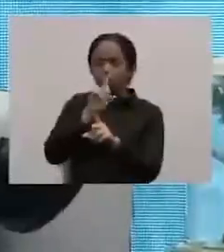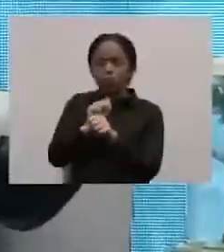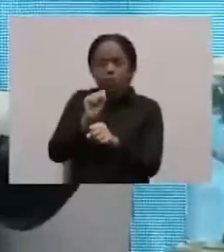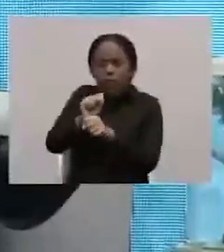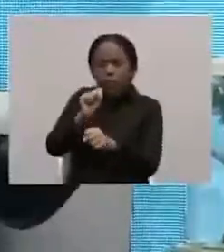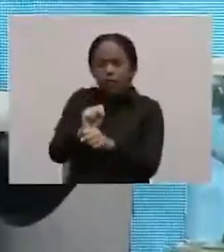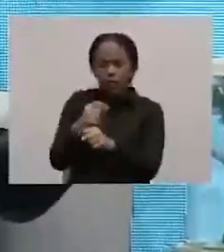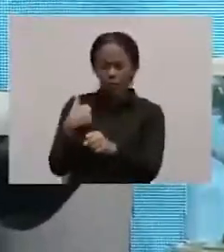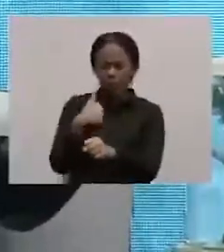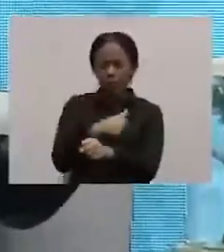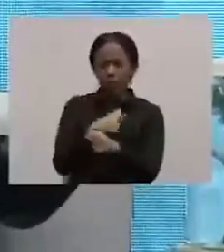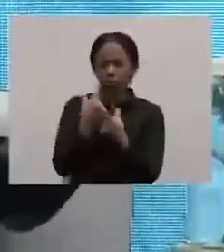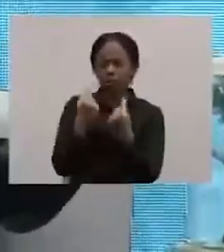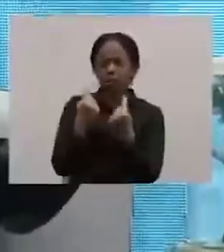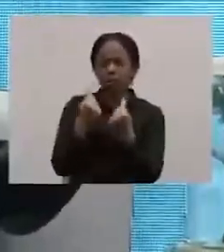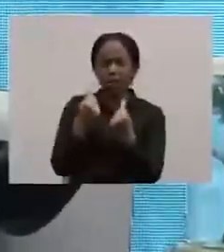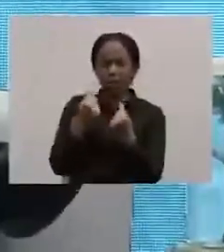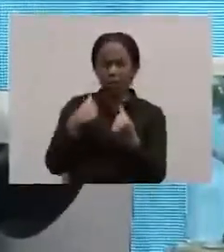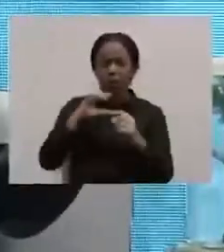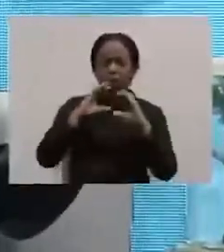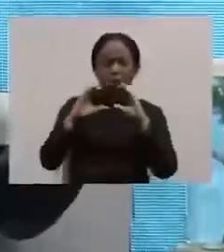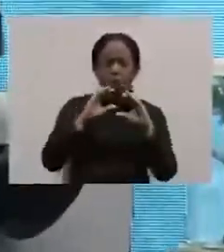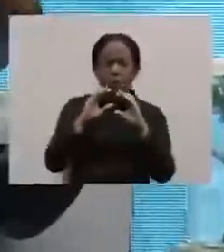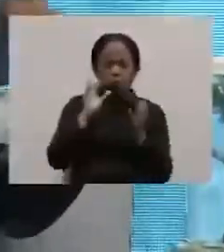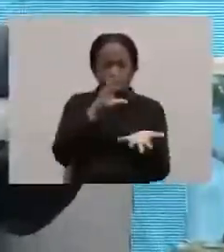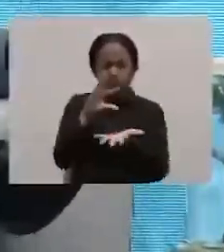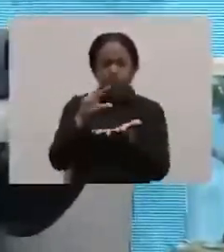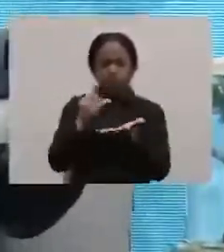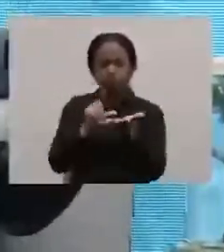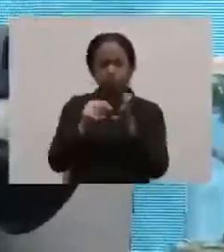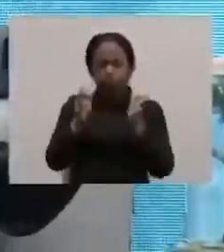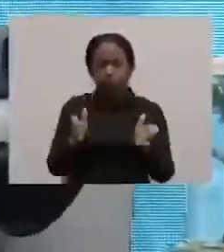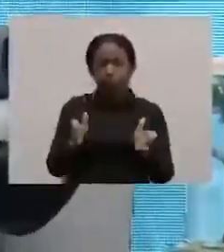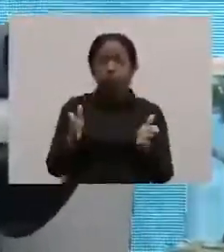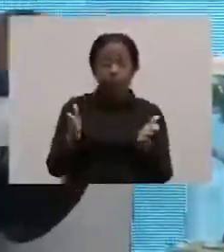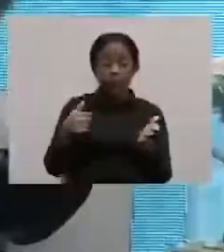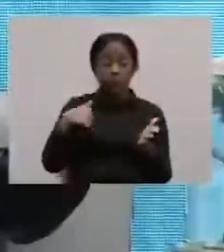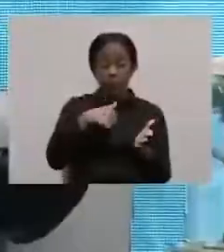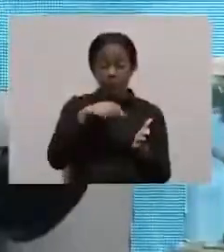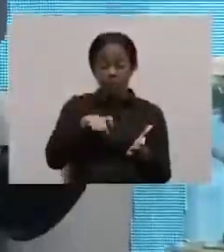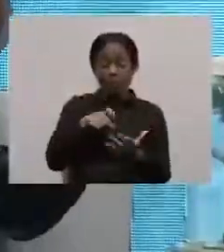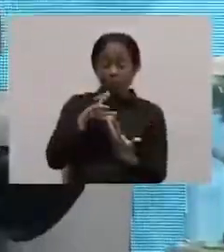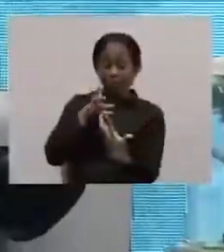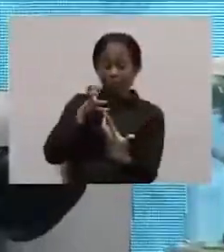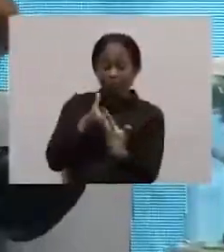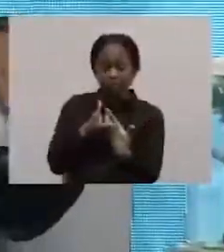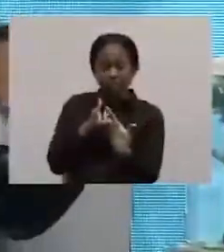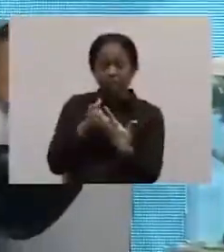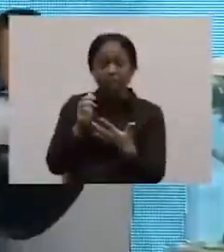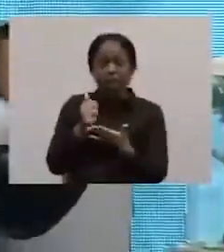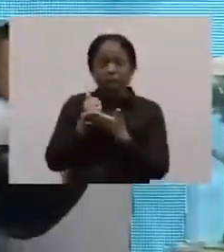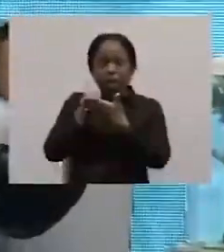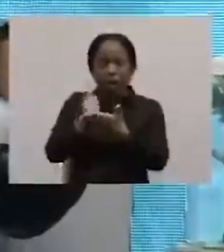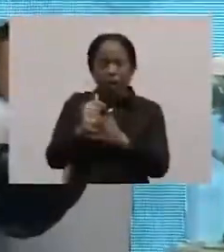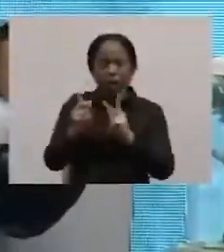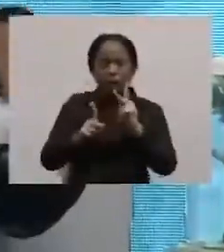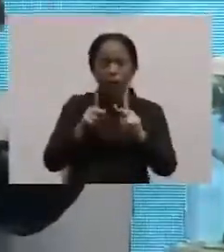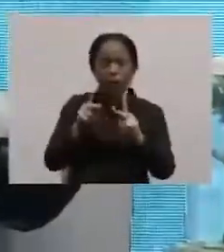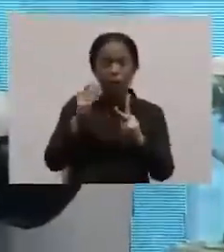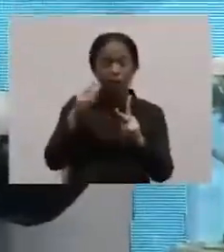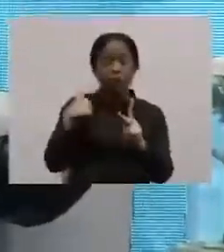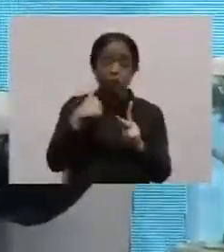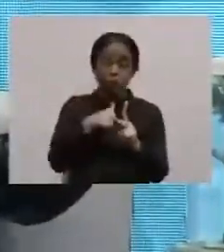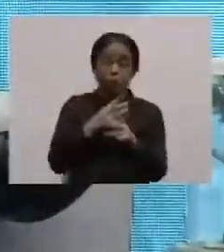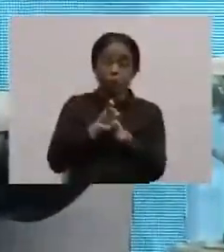tenemos que jugar nosotros los medios de comunicación? Pues convertirnos justamente en instrumentos, en medios. Los que estudiamos comunicación